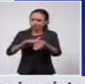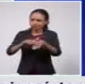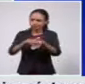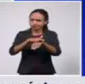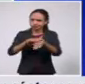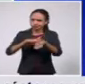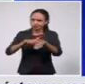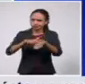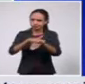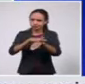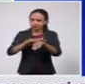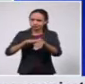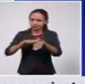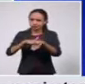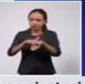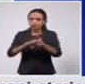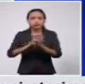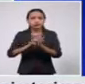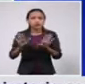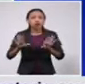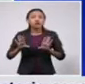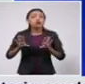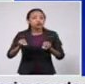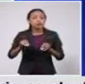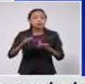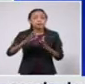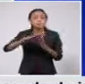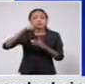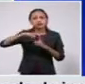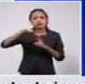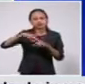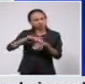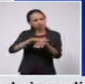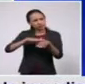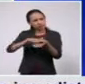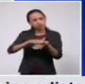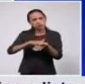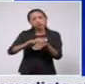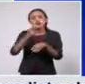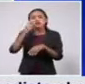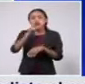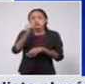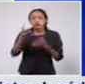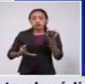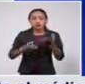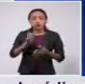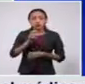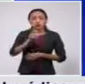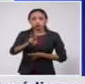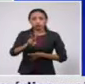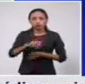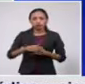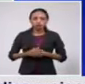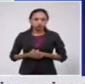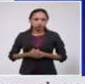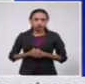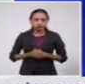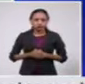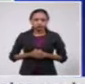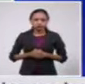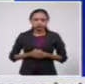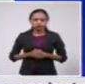yo dije Matanzas ya. Bien, Cienfuegos 2, Cumanayagua, Cruces y